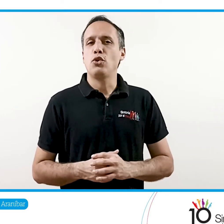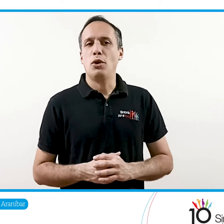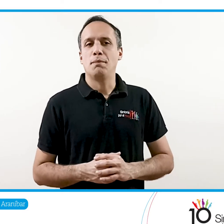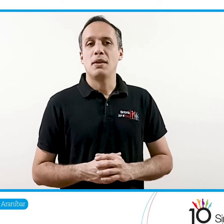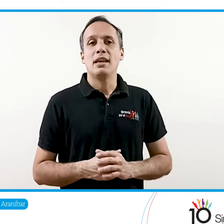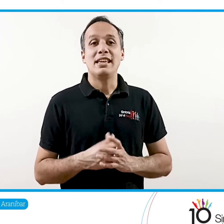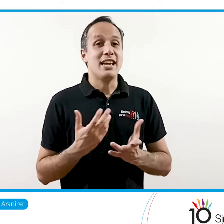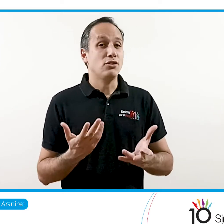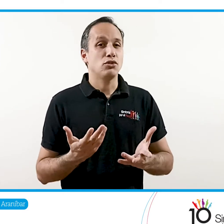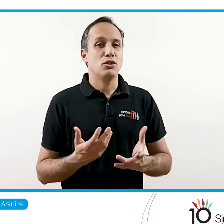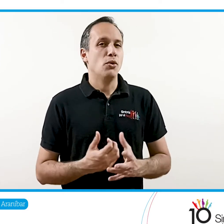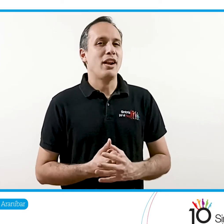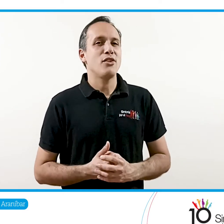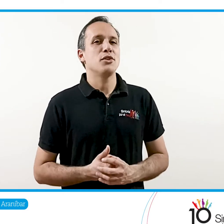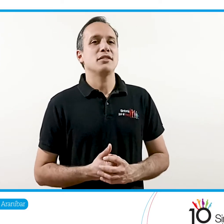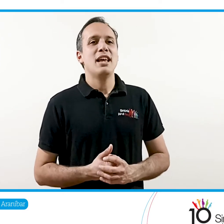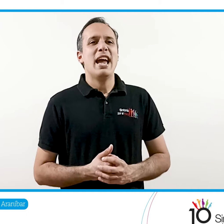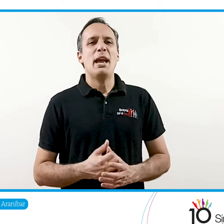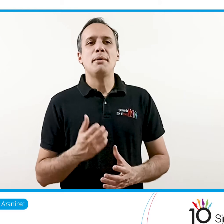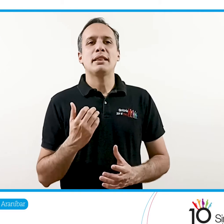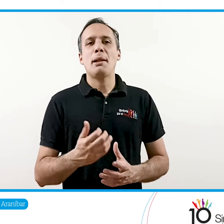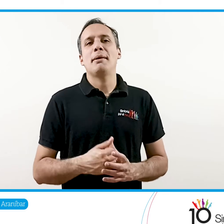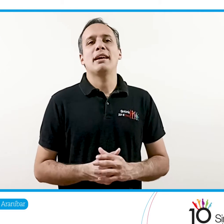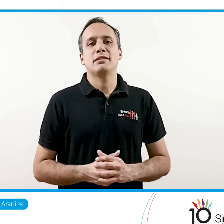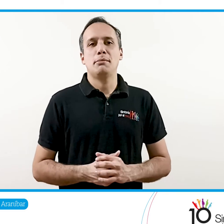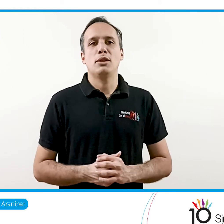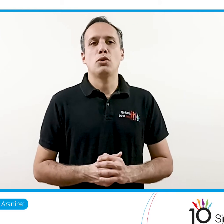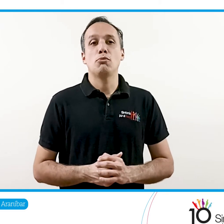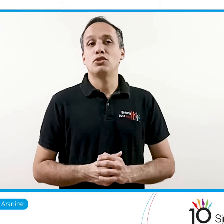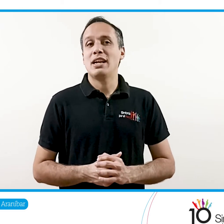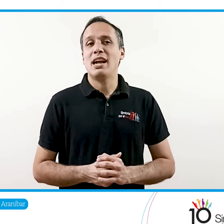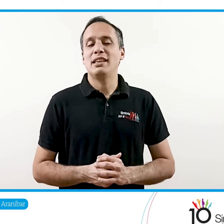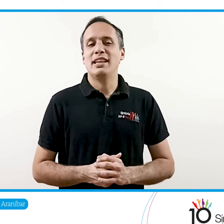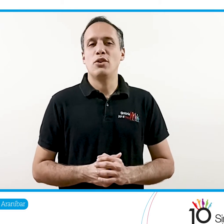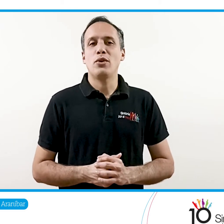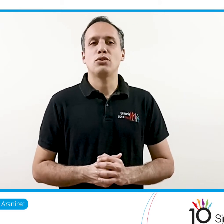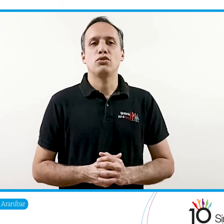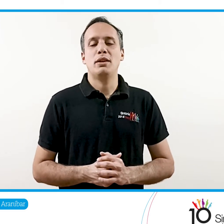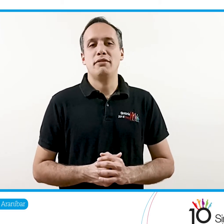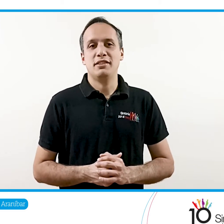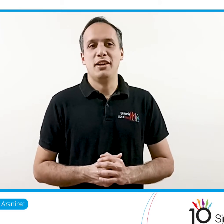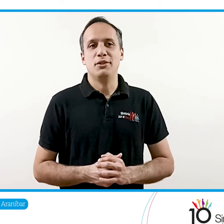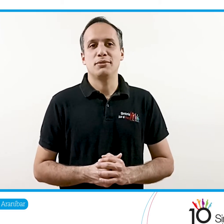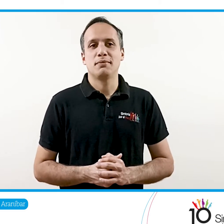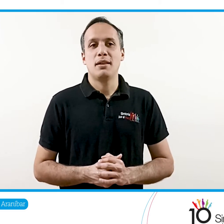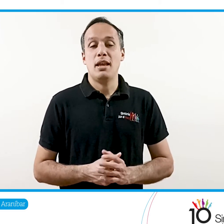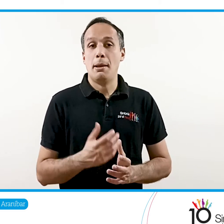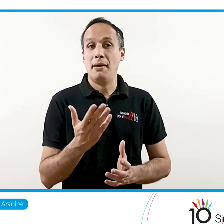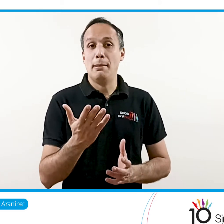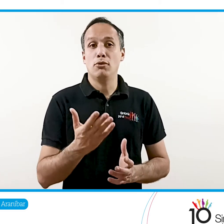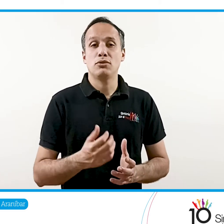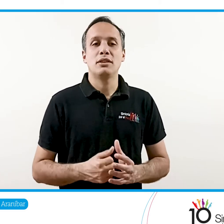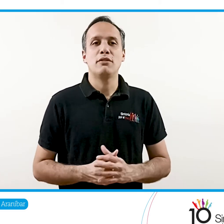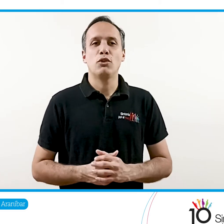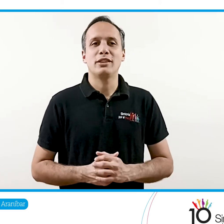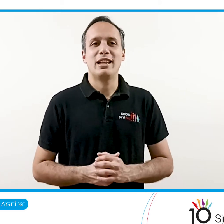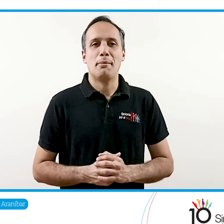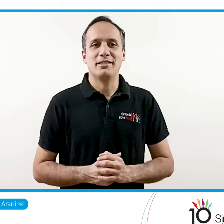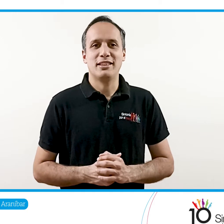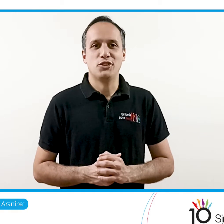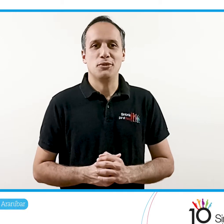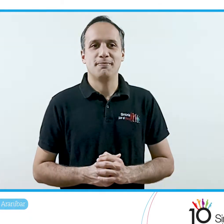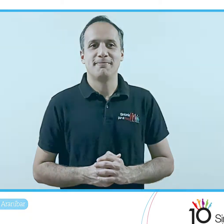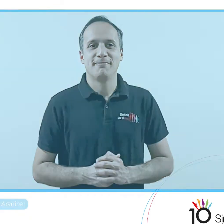nuestro núcleo, y esto, sin lugar a dudas, es vital para el crecimiento musical de nuestros beneficiarios. Esperamos disfruten